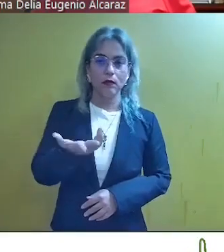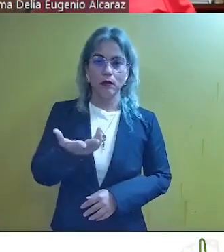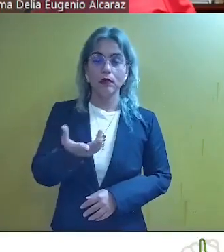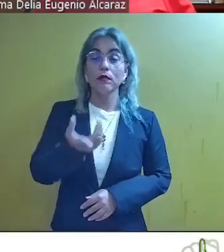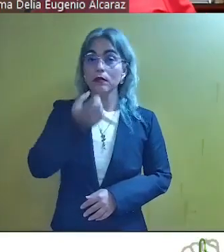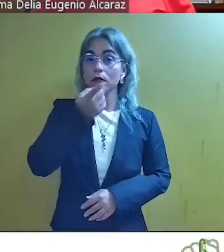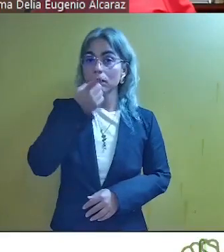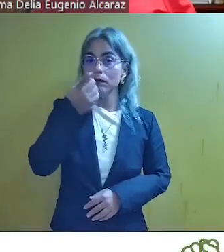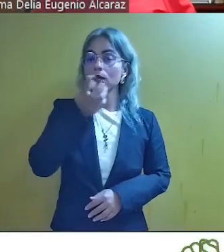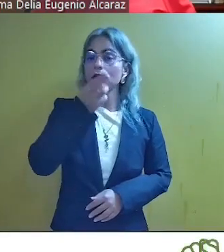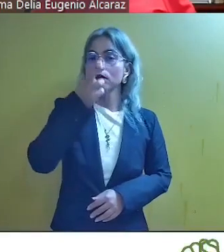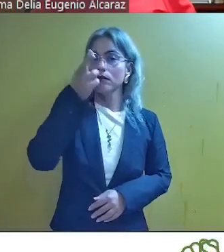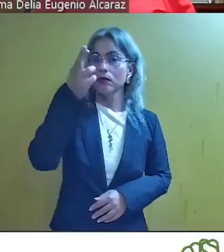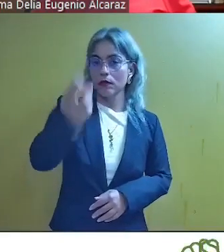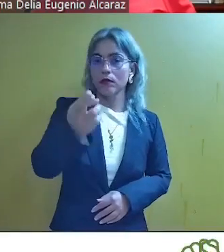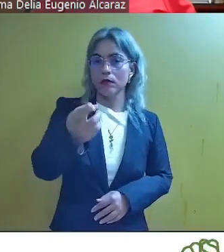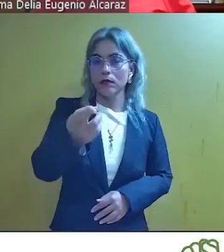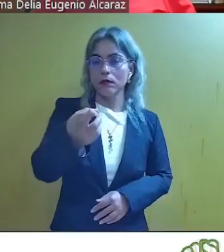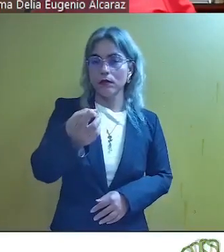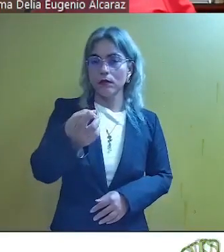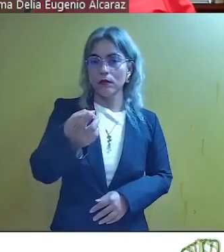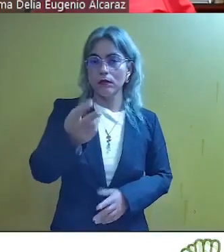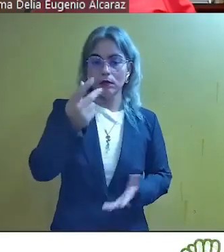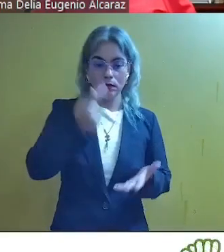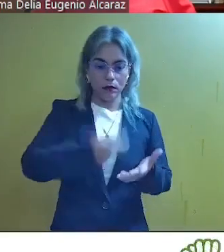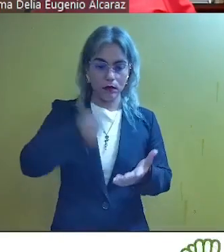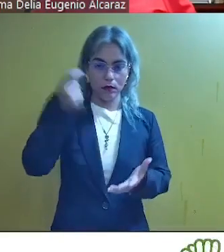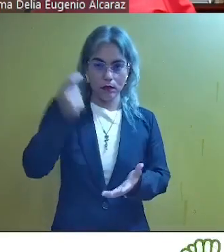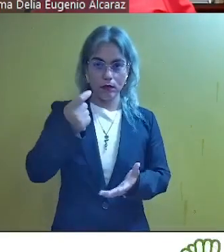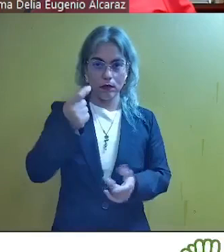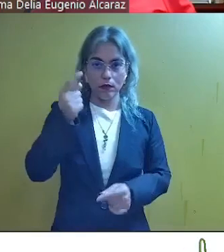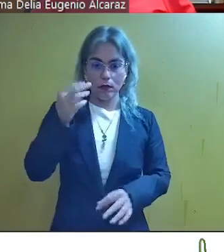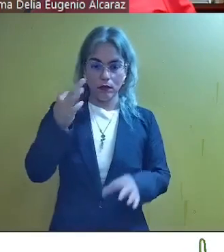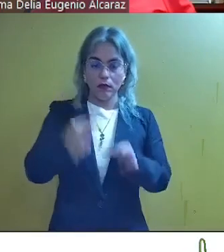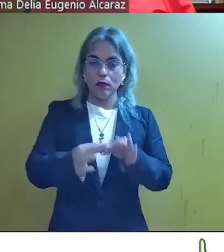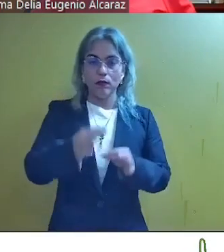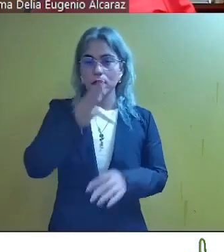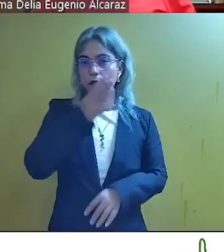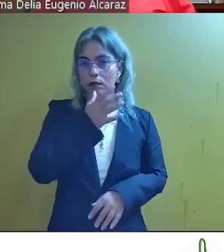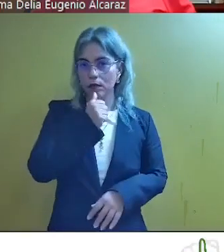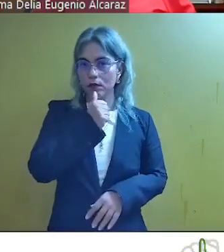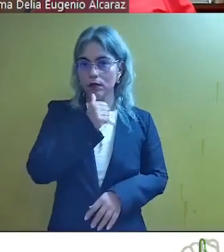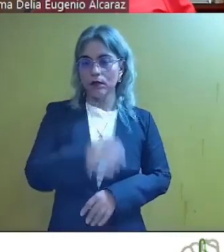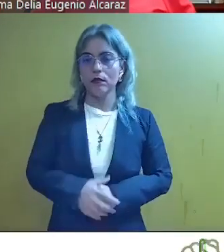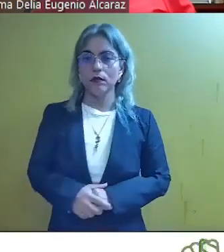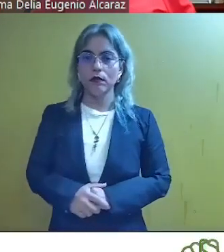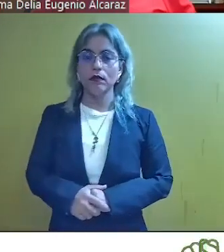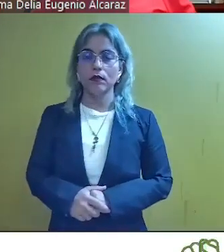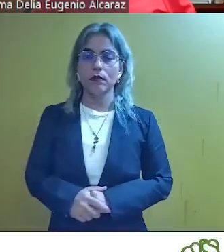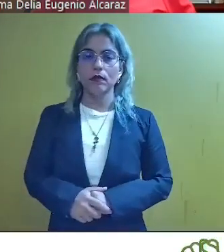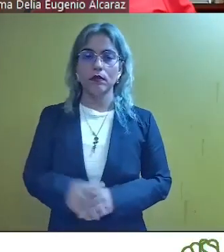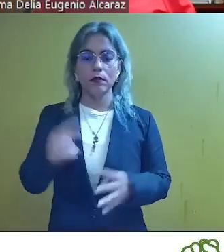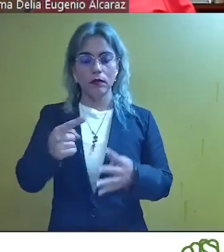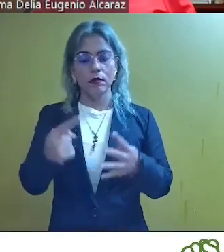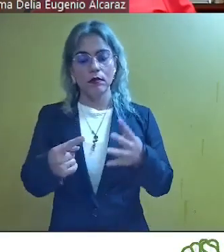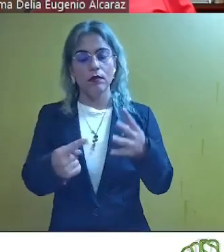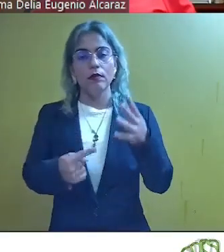declarando la imposibilidad jurídica. ¿Cuáles son estos puntos que de